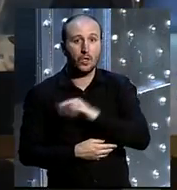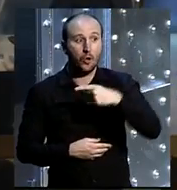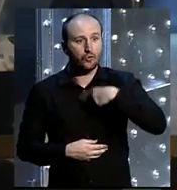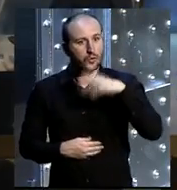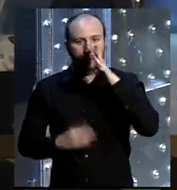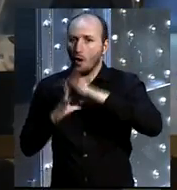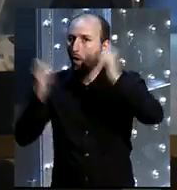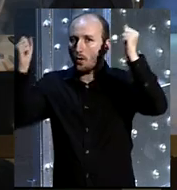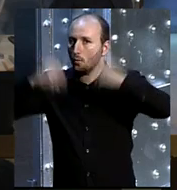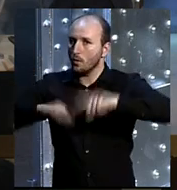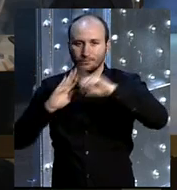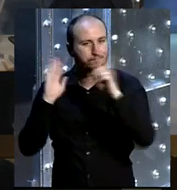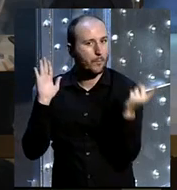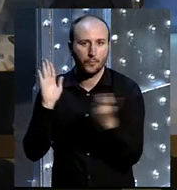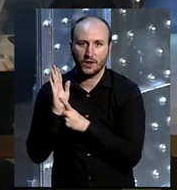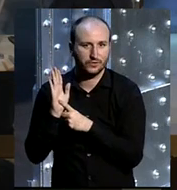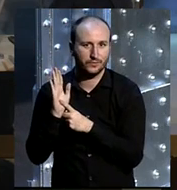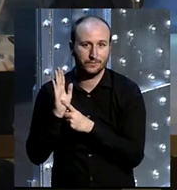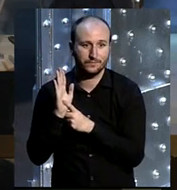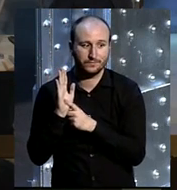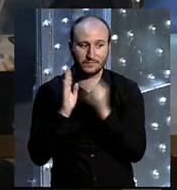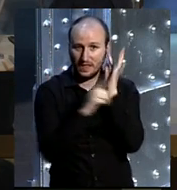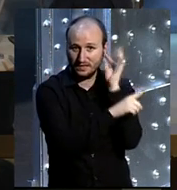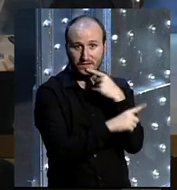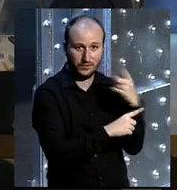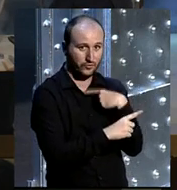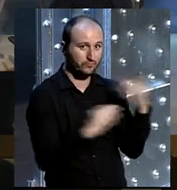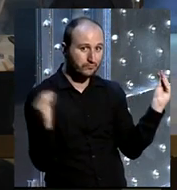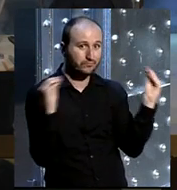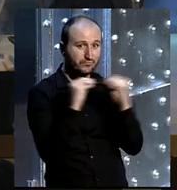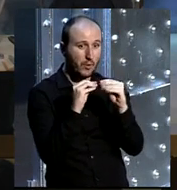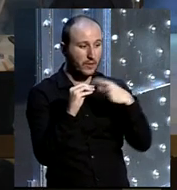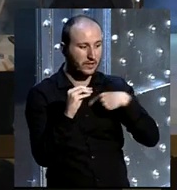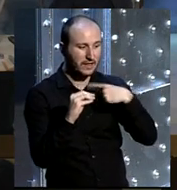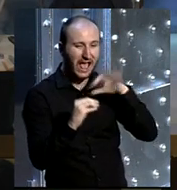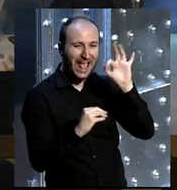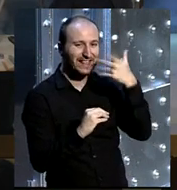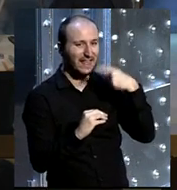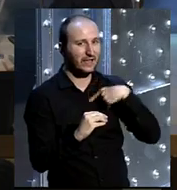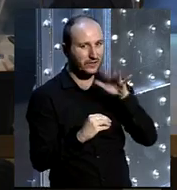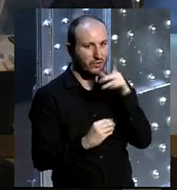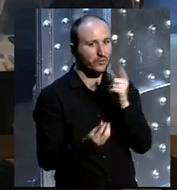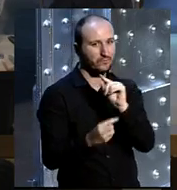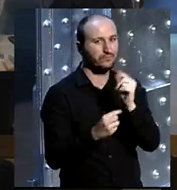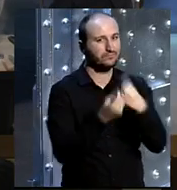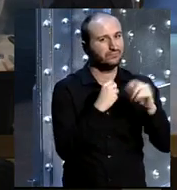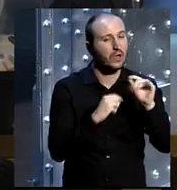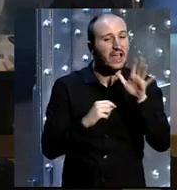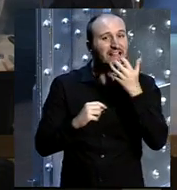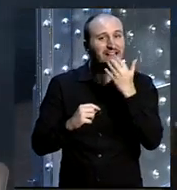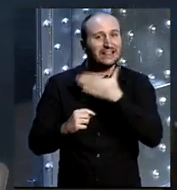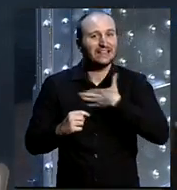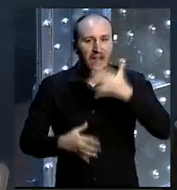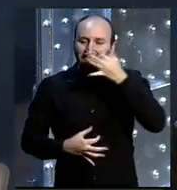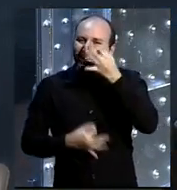de acuerdo con lo que ha dicho Pilar, pero yo quería remachar una idea, y es que si queremos tener la